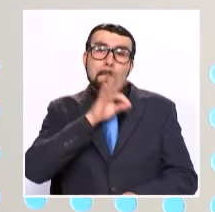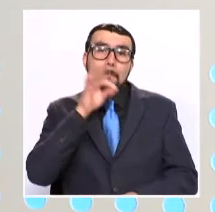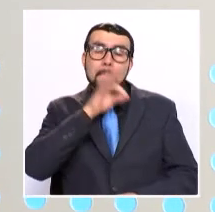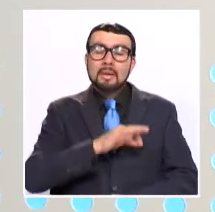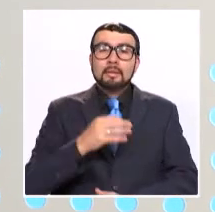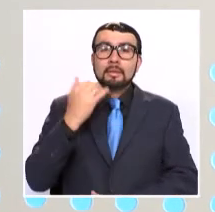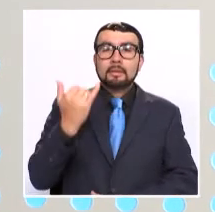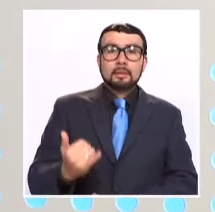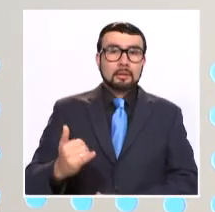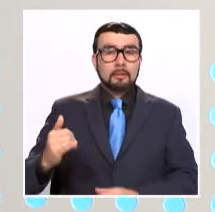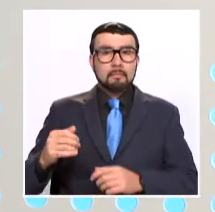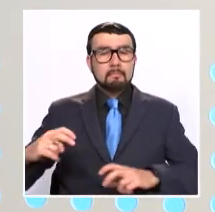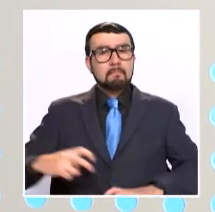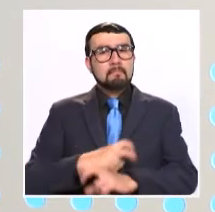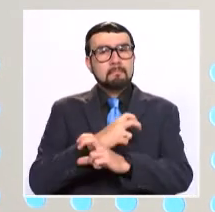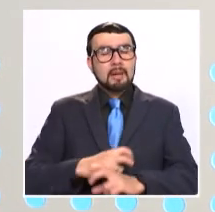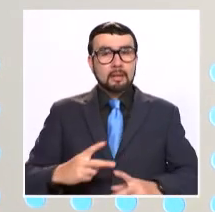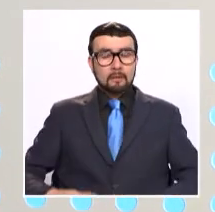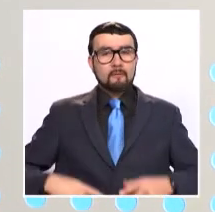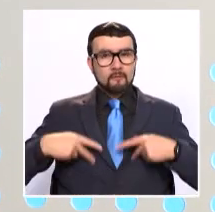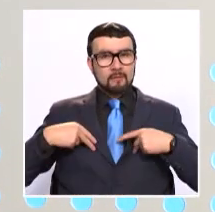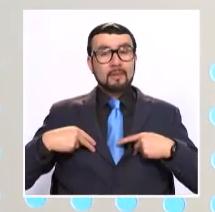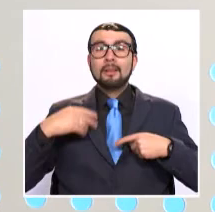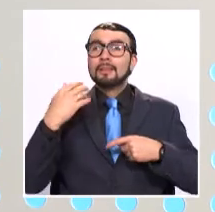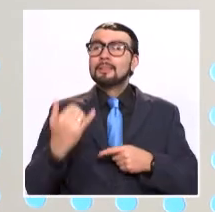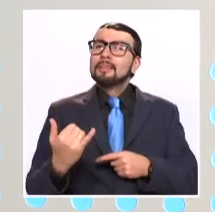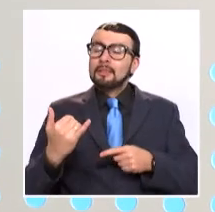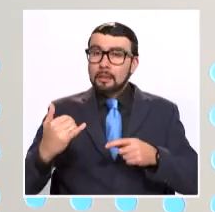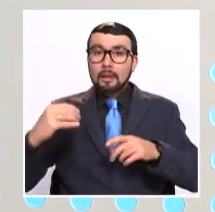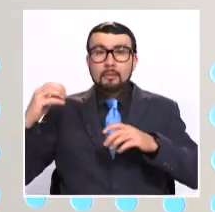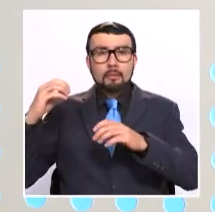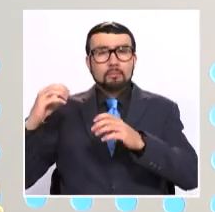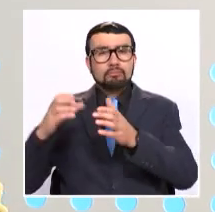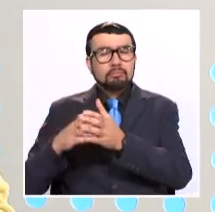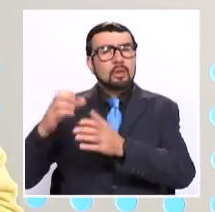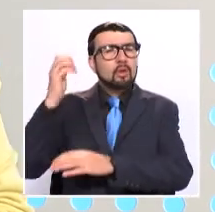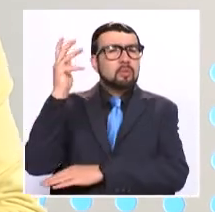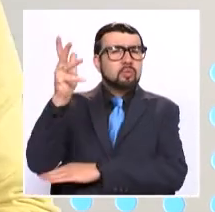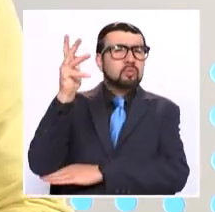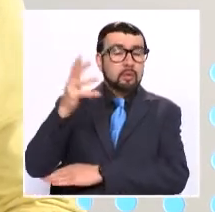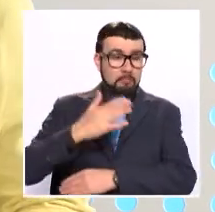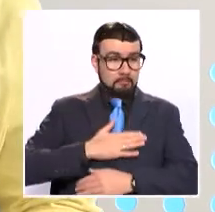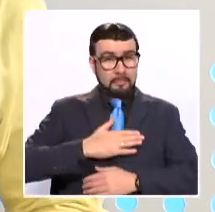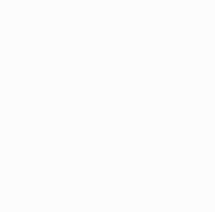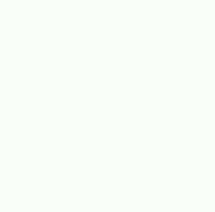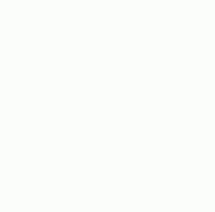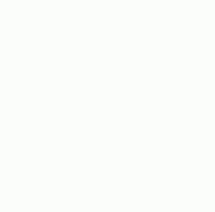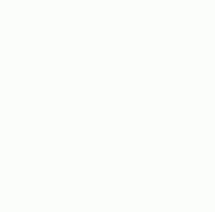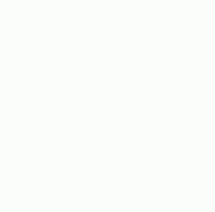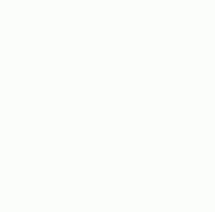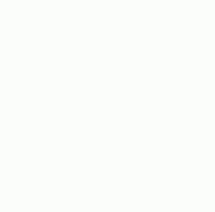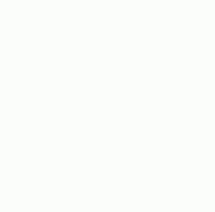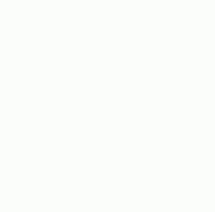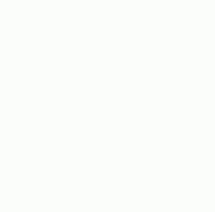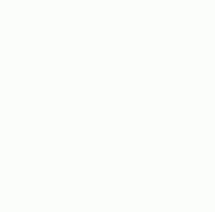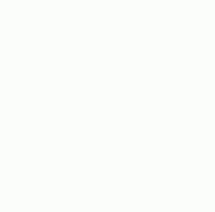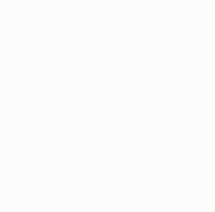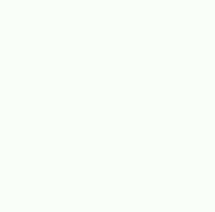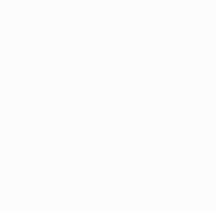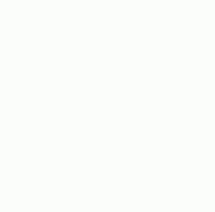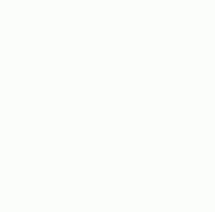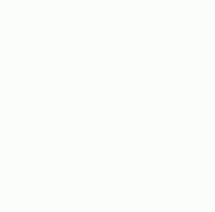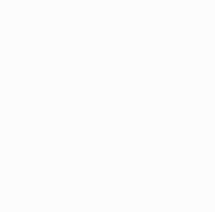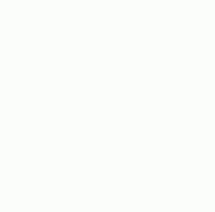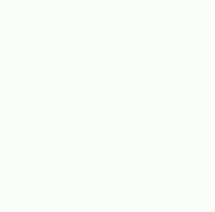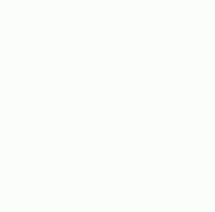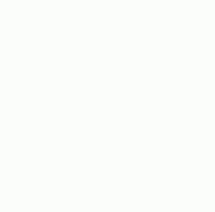Vida Confren, ustedes pueden estar en una conferencia que va a dictar mi hijo sobre los tres pilares de la vida. Esto es con